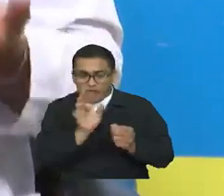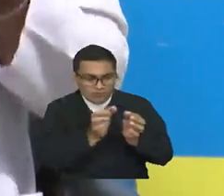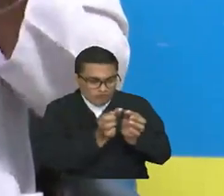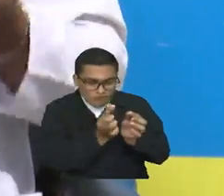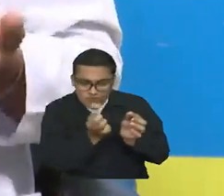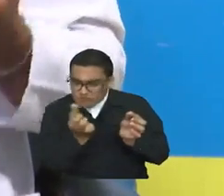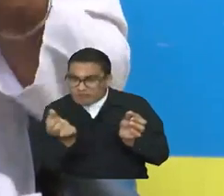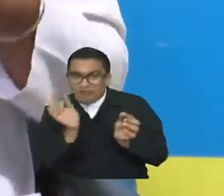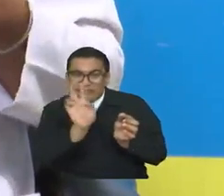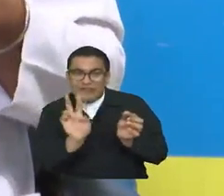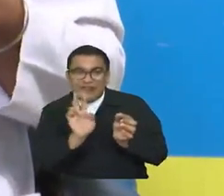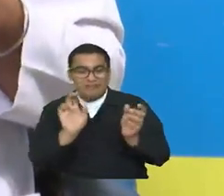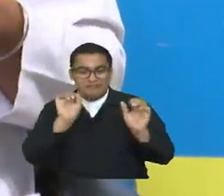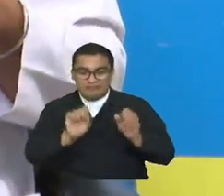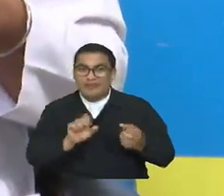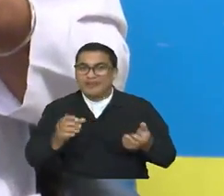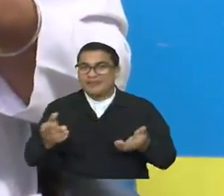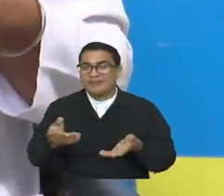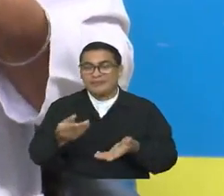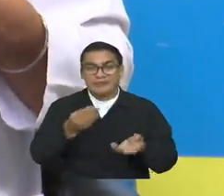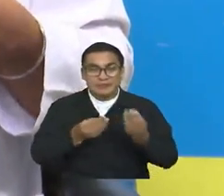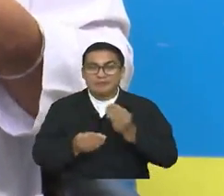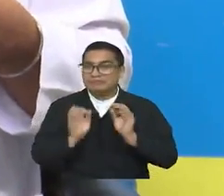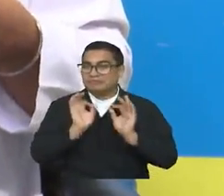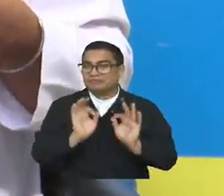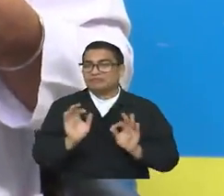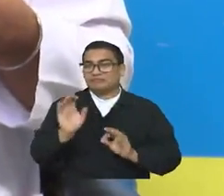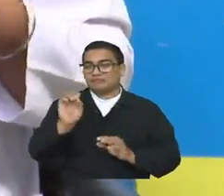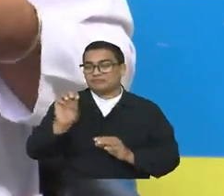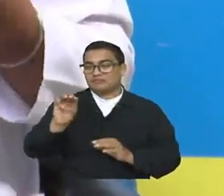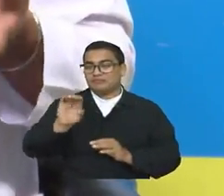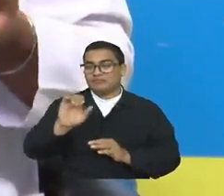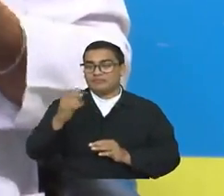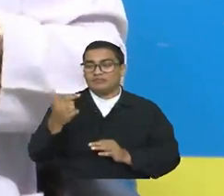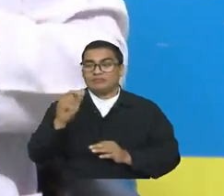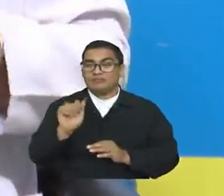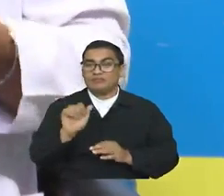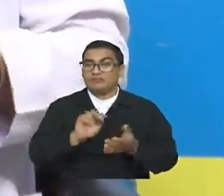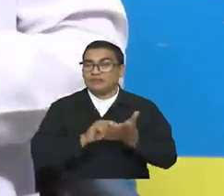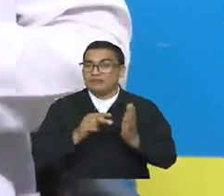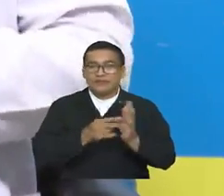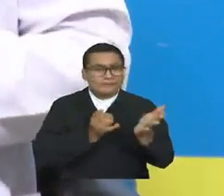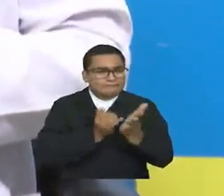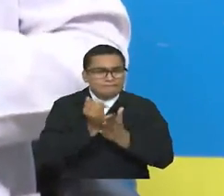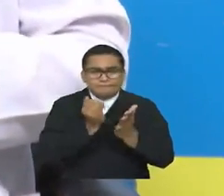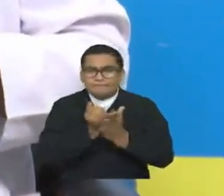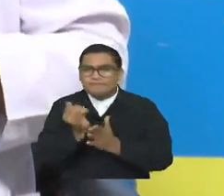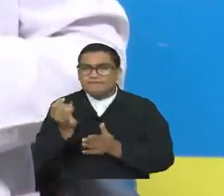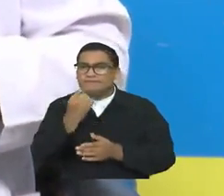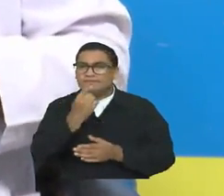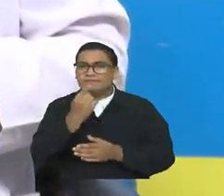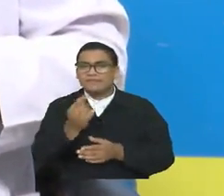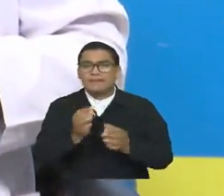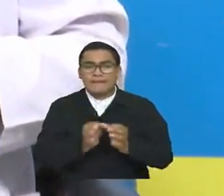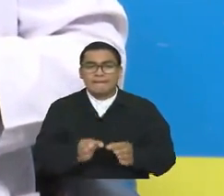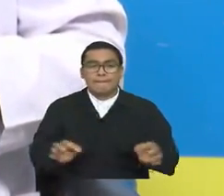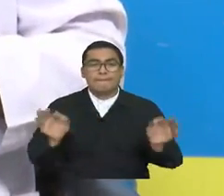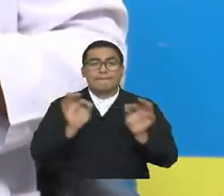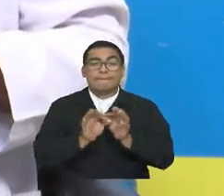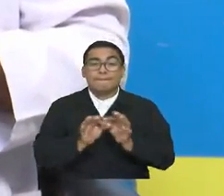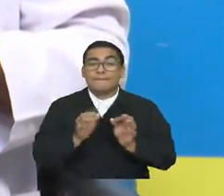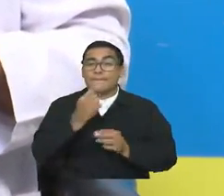vaina. Hay que tal vez indagar un poquito más de lo común. Es cierto que el omega, y literal, o